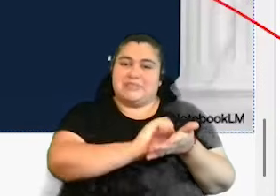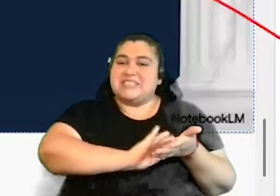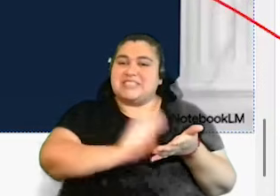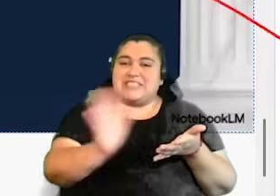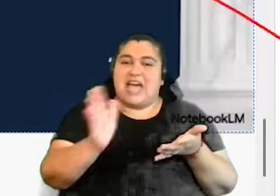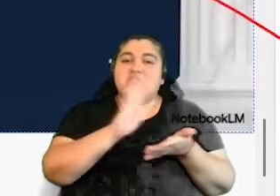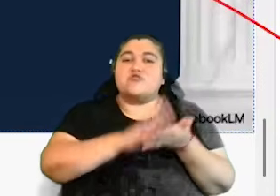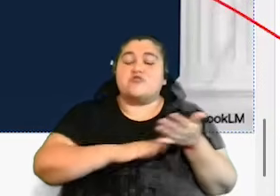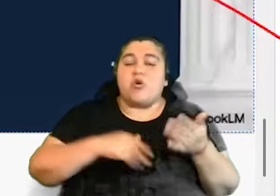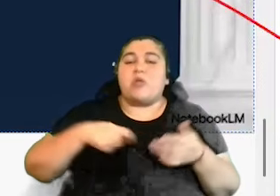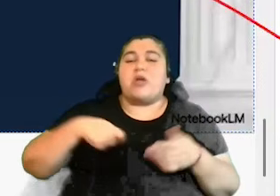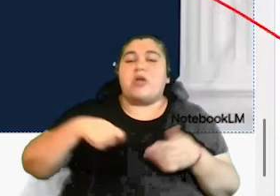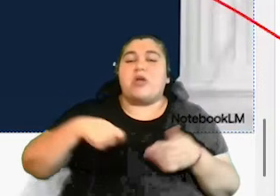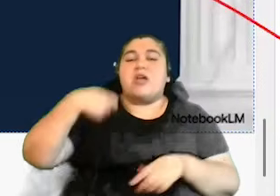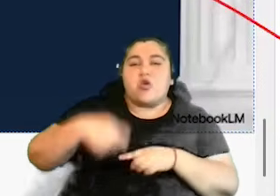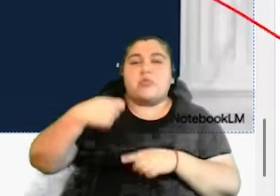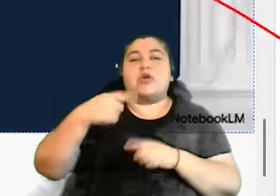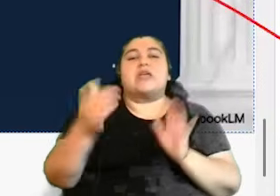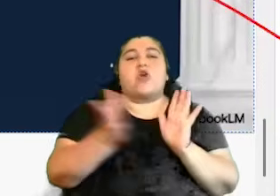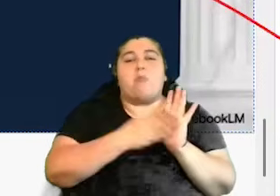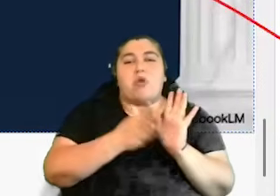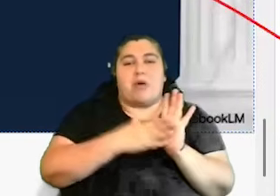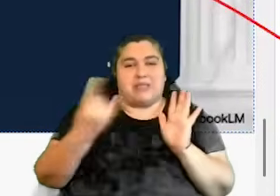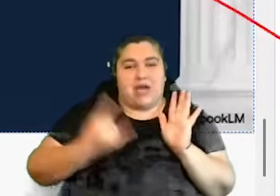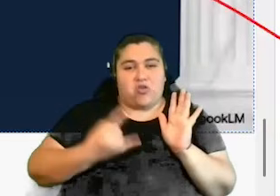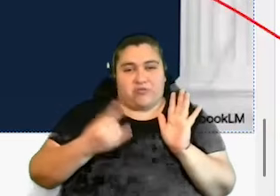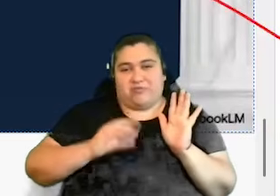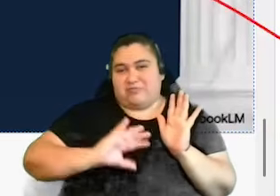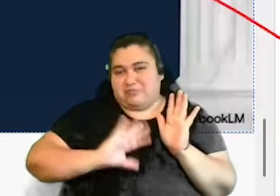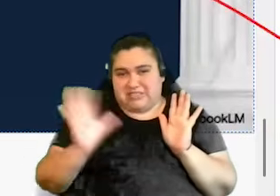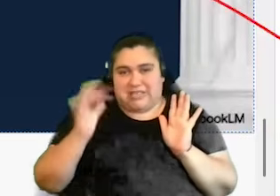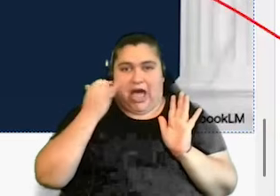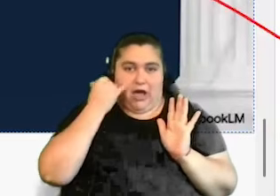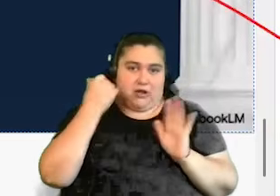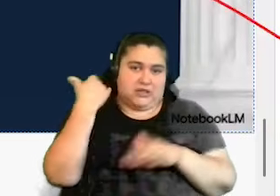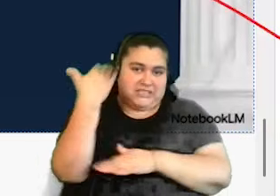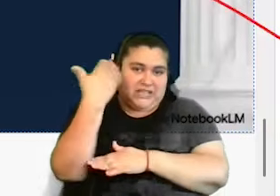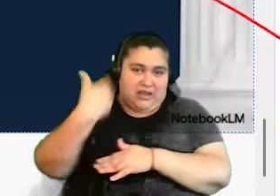de los comprobantes apócrifos. Que comparto